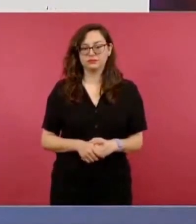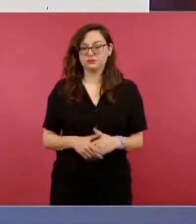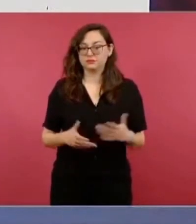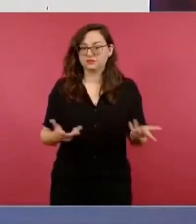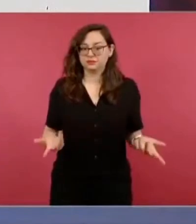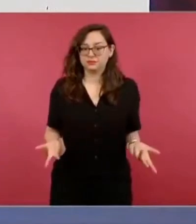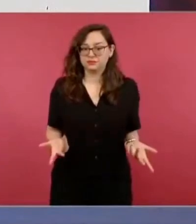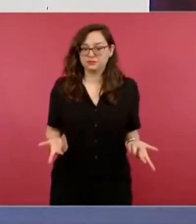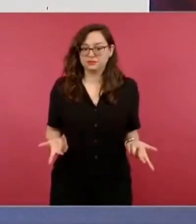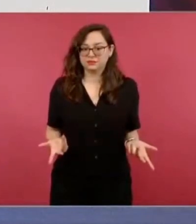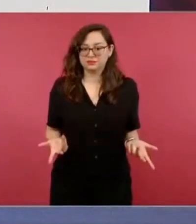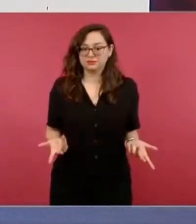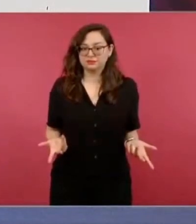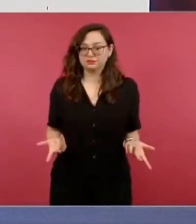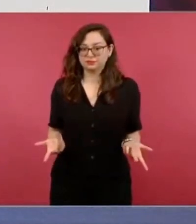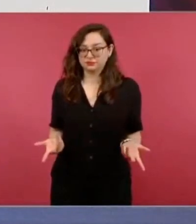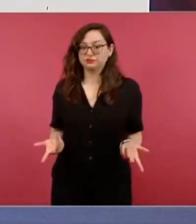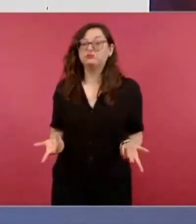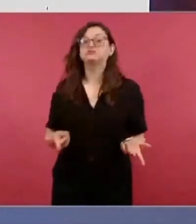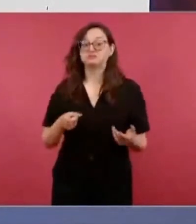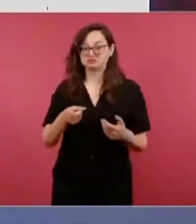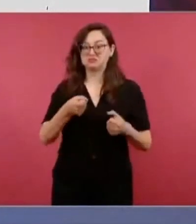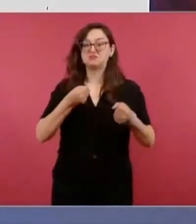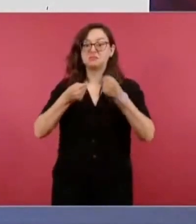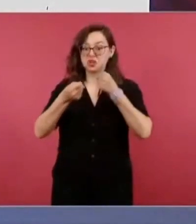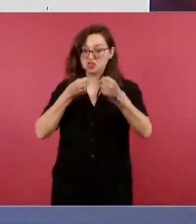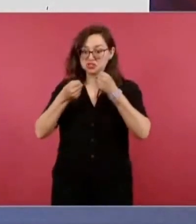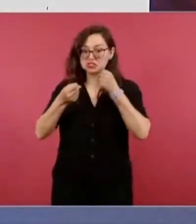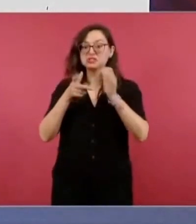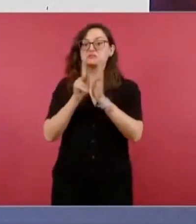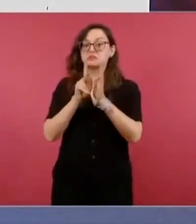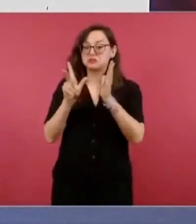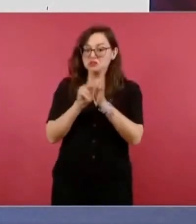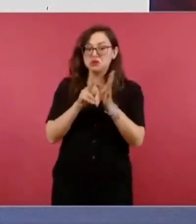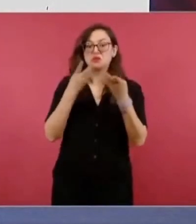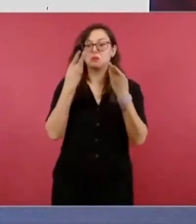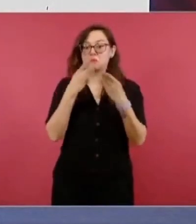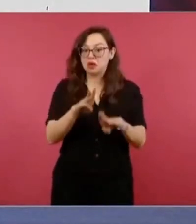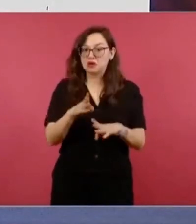dueños de medios de información fueron secuestrados, banqueros.